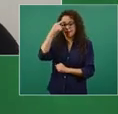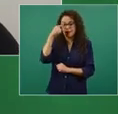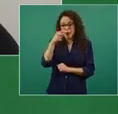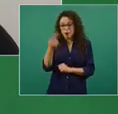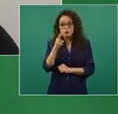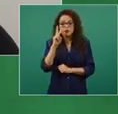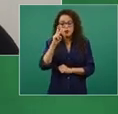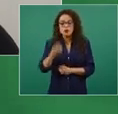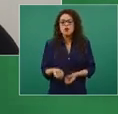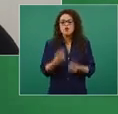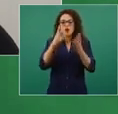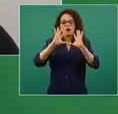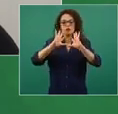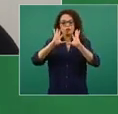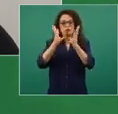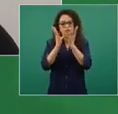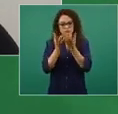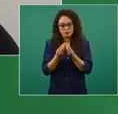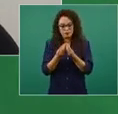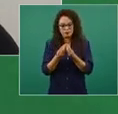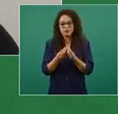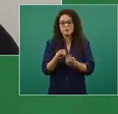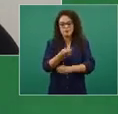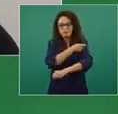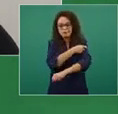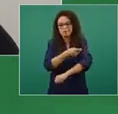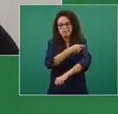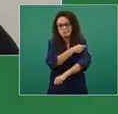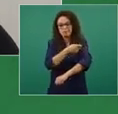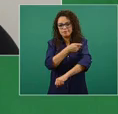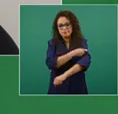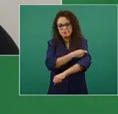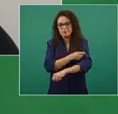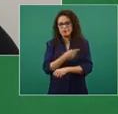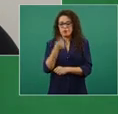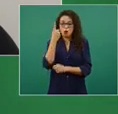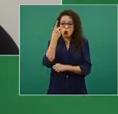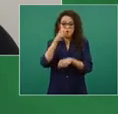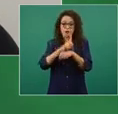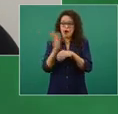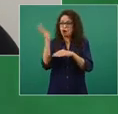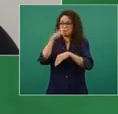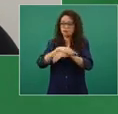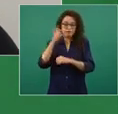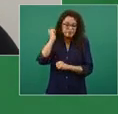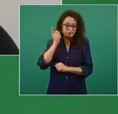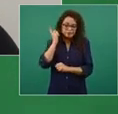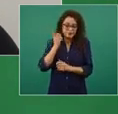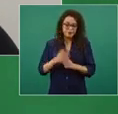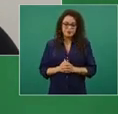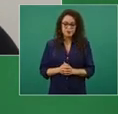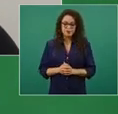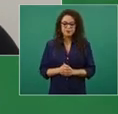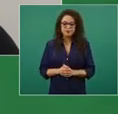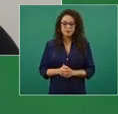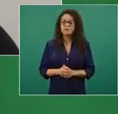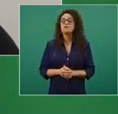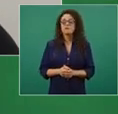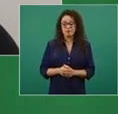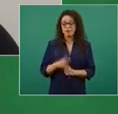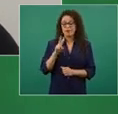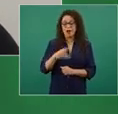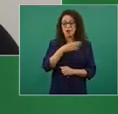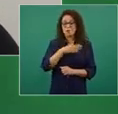la totalidad de dosis precisamente aplicadas para una jornada diaria de la Estrategia Nacional. Pues bueno, hoy tenemos una excelente